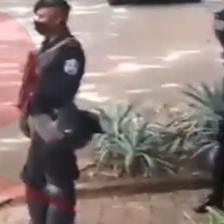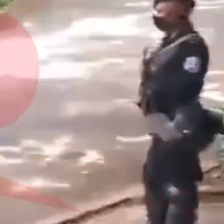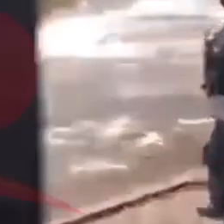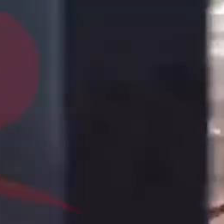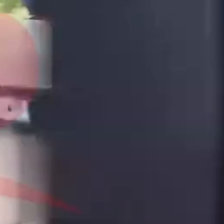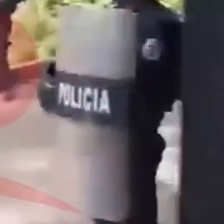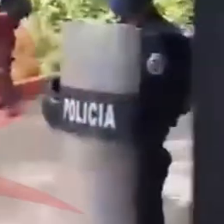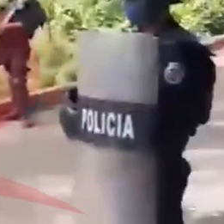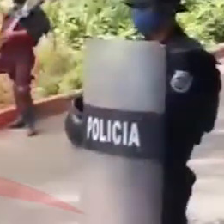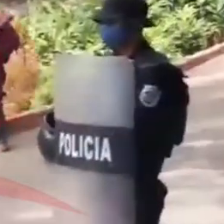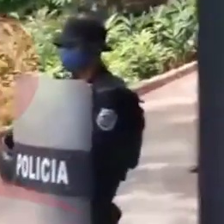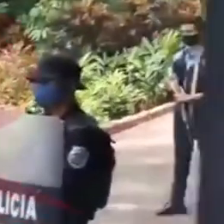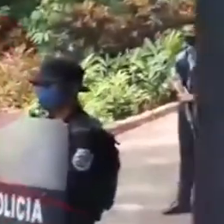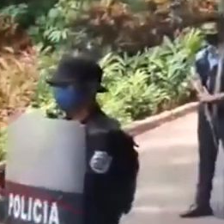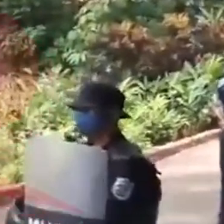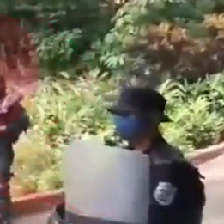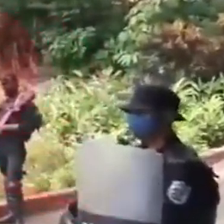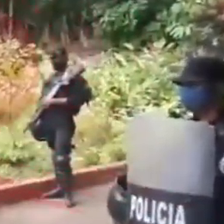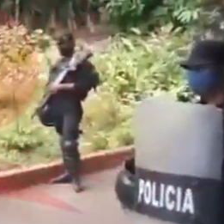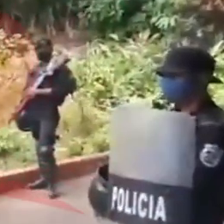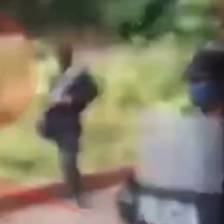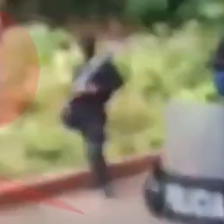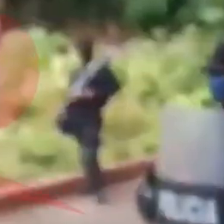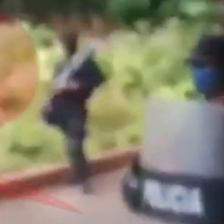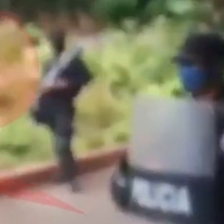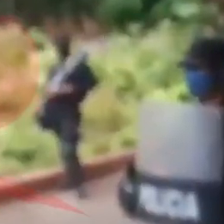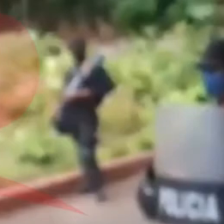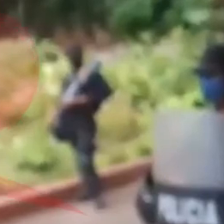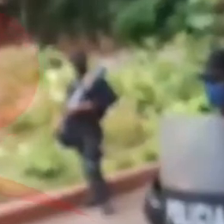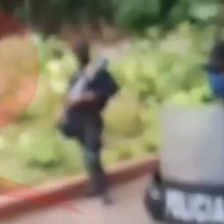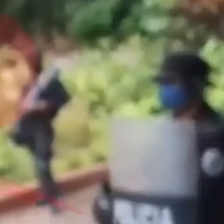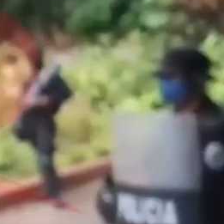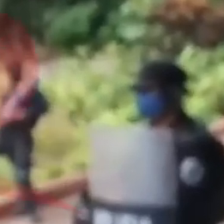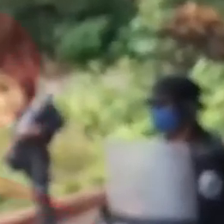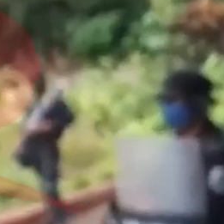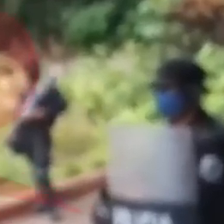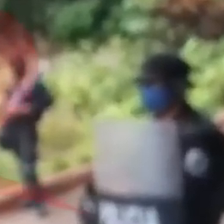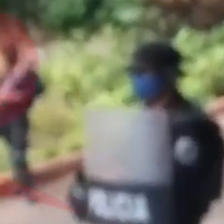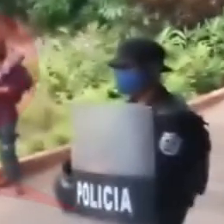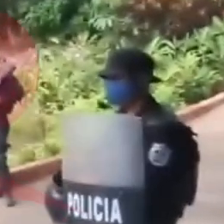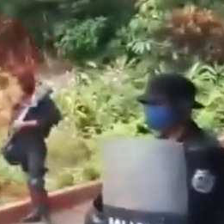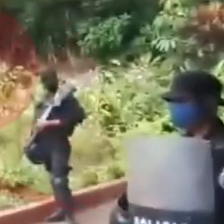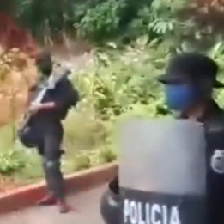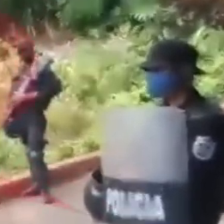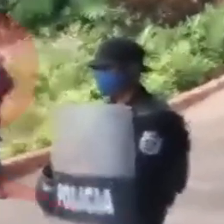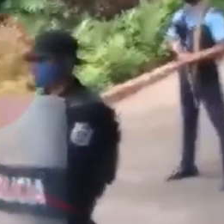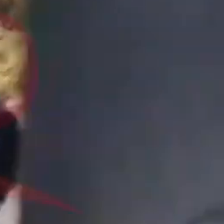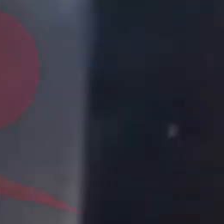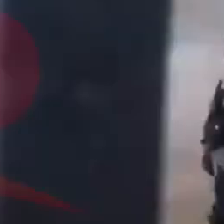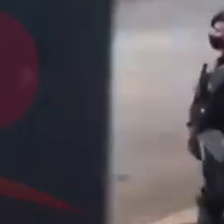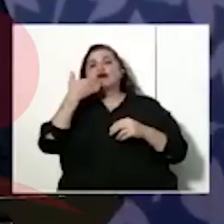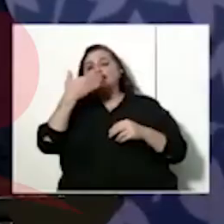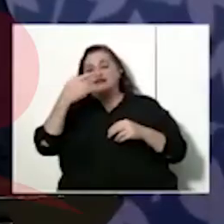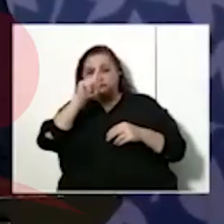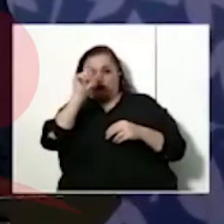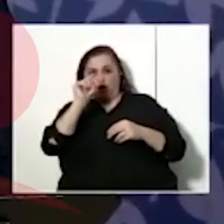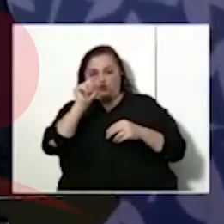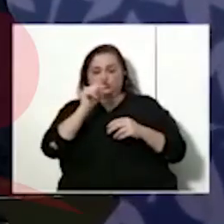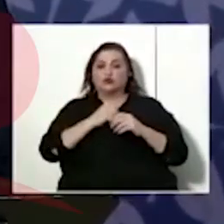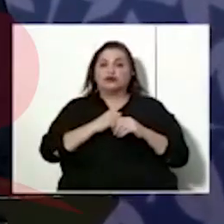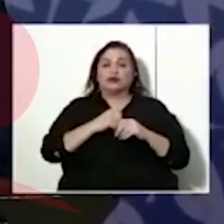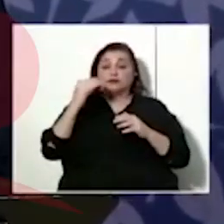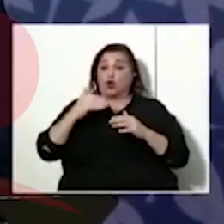observación de las elecciones, pero que con la detención de los candidatos ve luces contrarias a los caminos de la democracia.